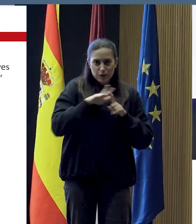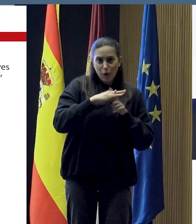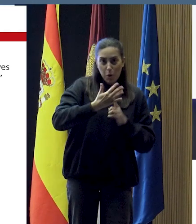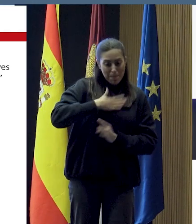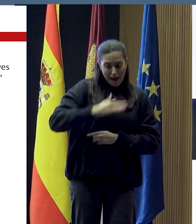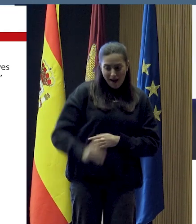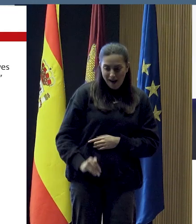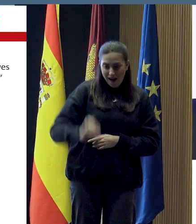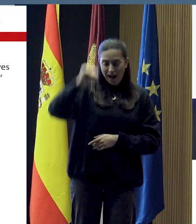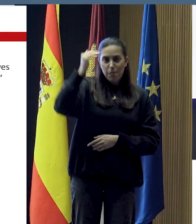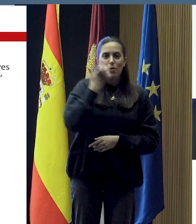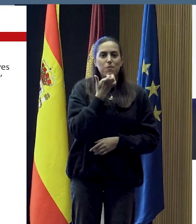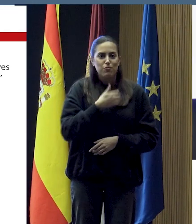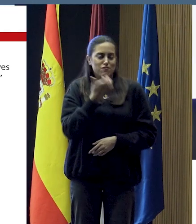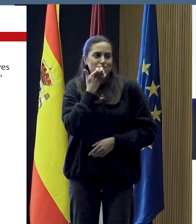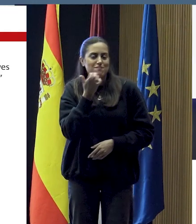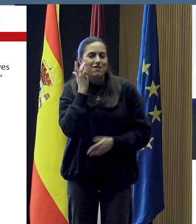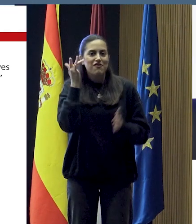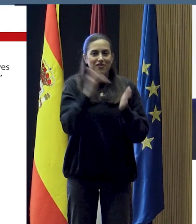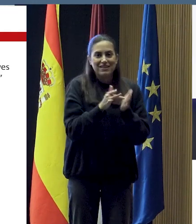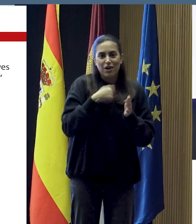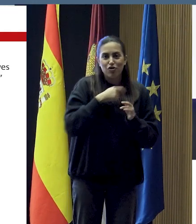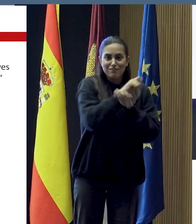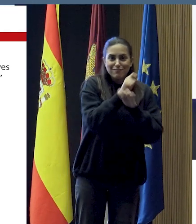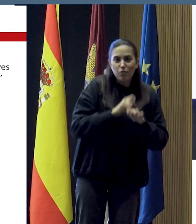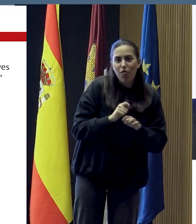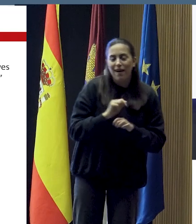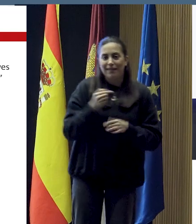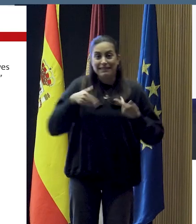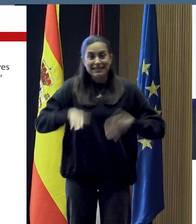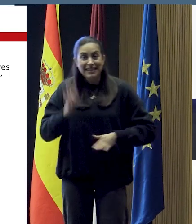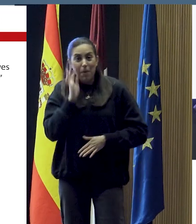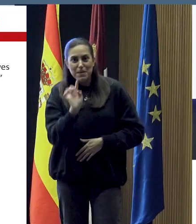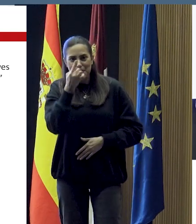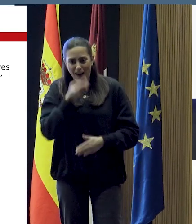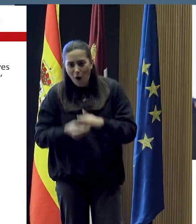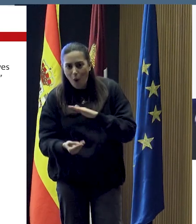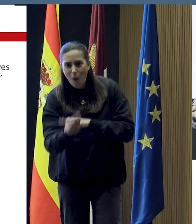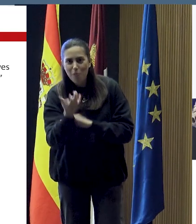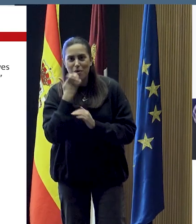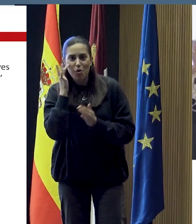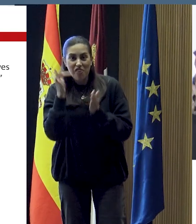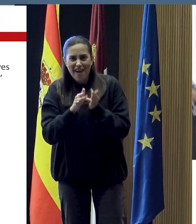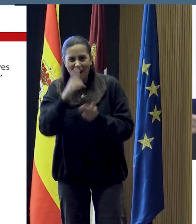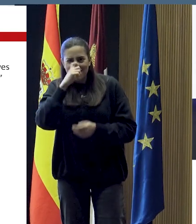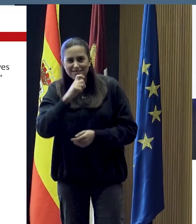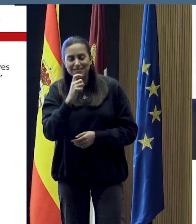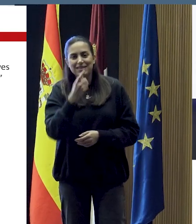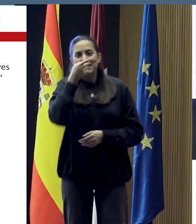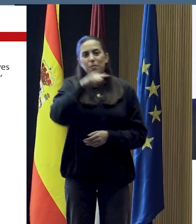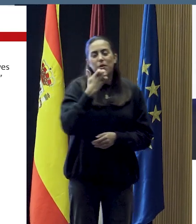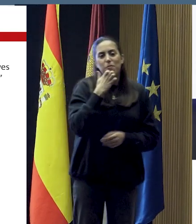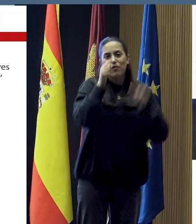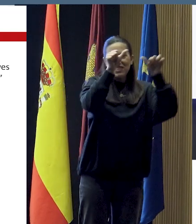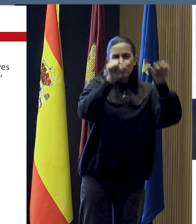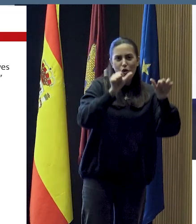la fecha en la que me casé, el día en que nació mi primera hija, el día en que saqué la cátedra.